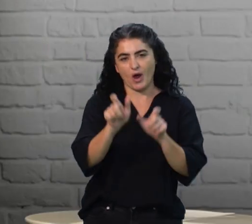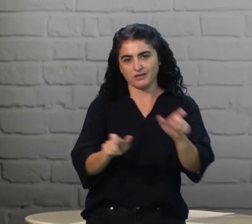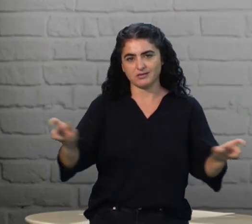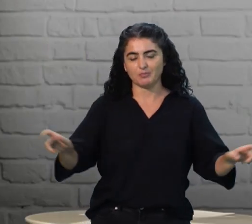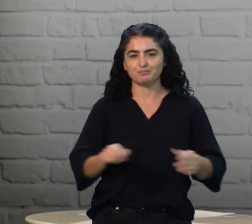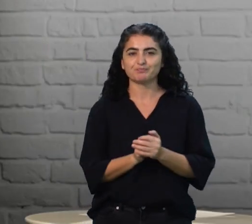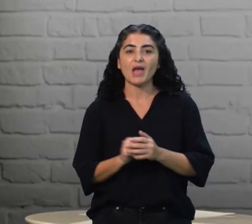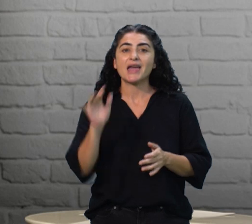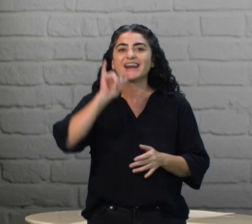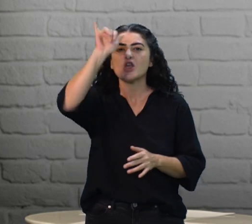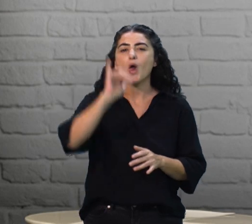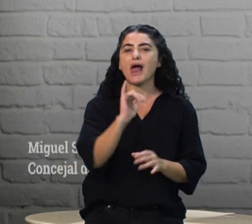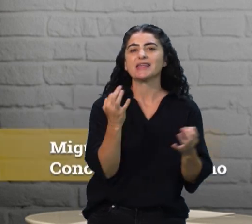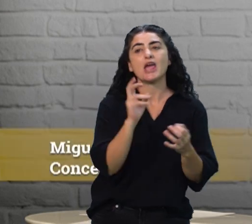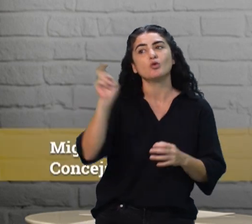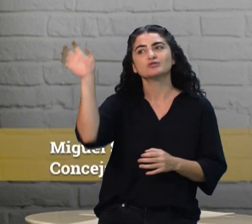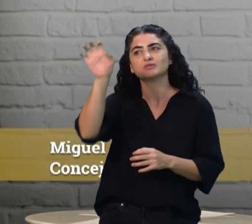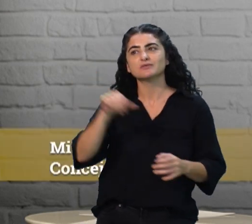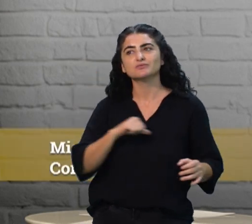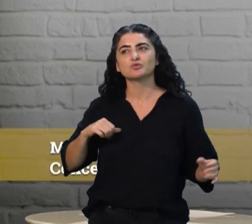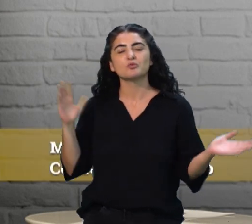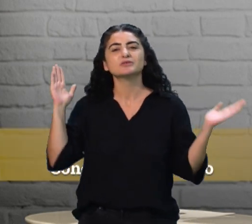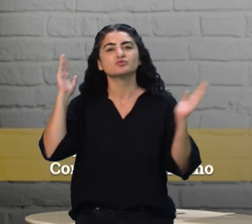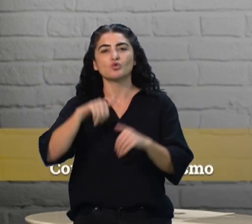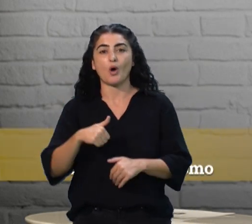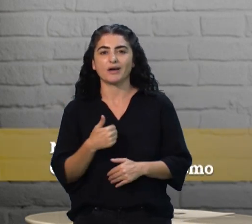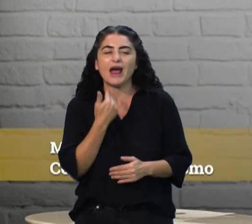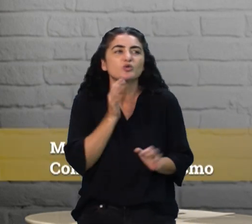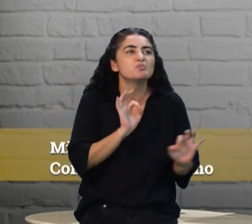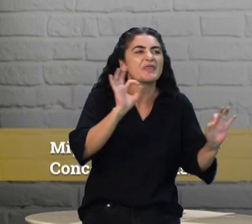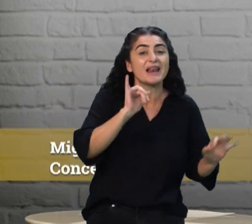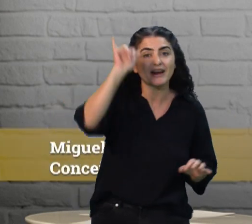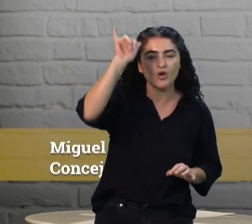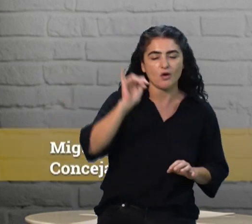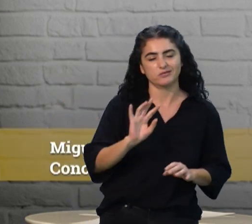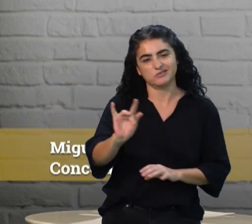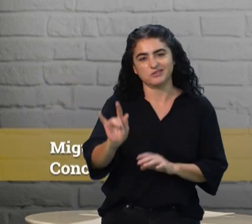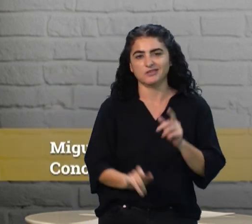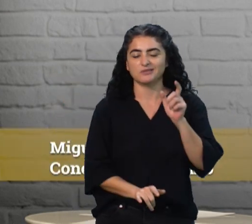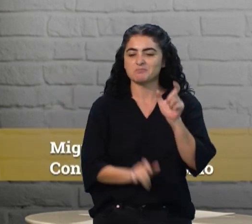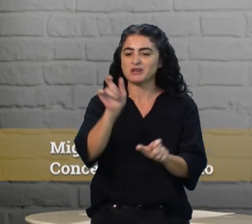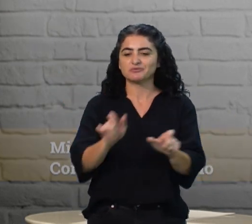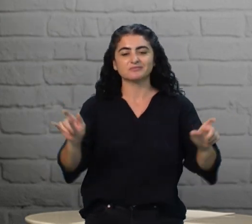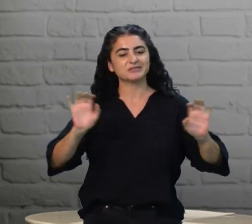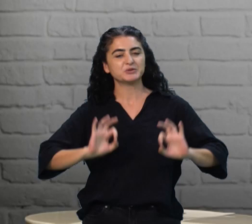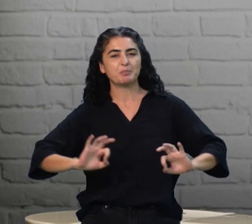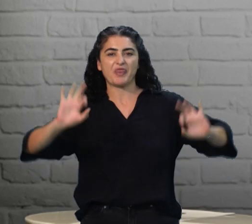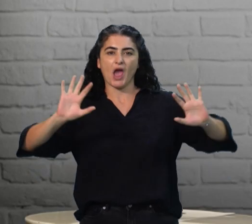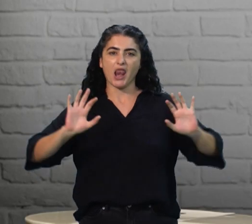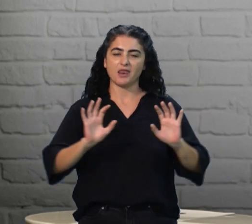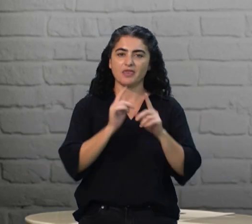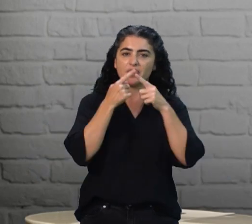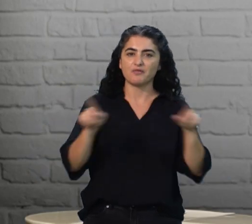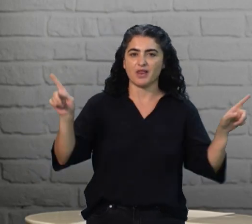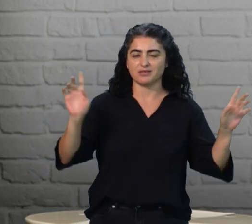Rioja que no tenga otras comunidades tenemos una gente especial diferente como dice nuestra